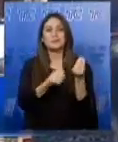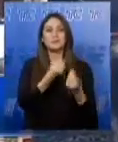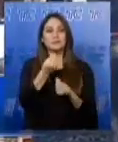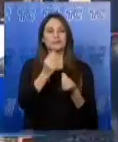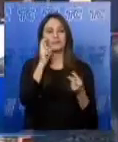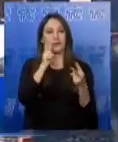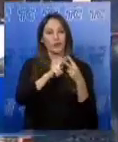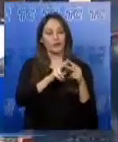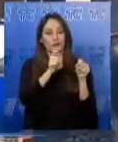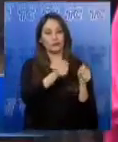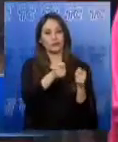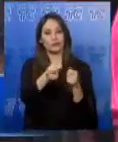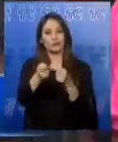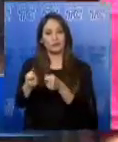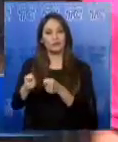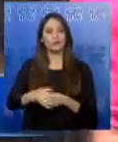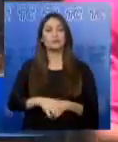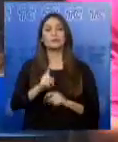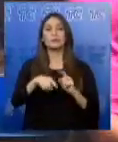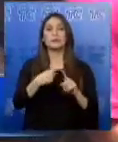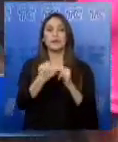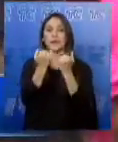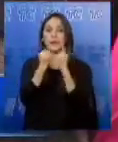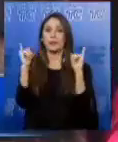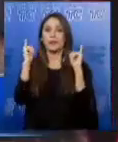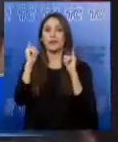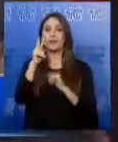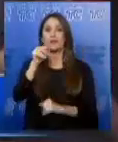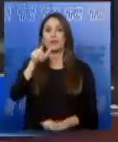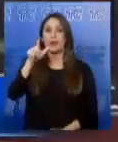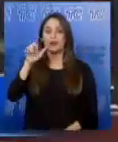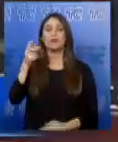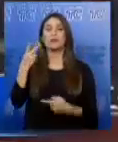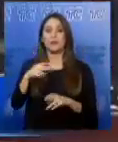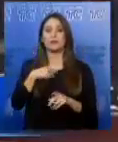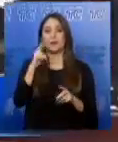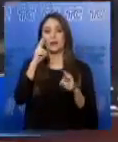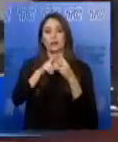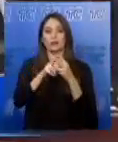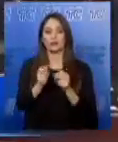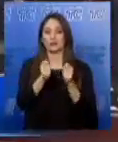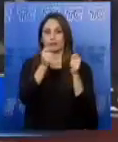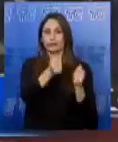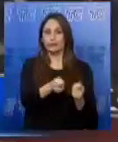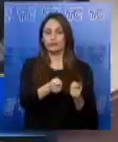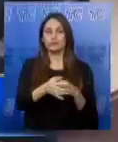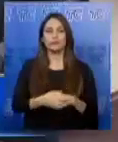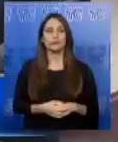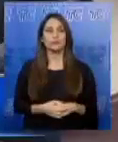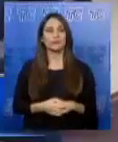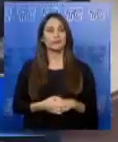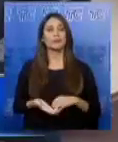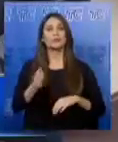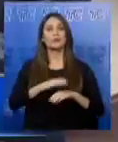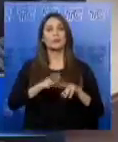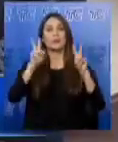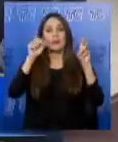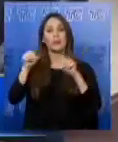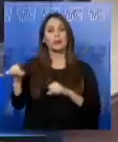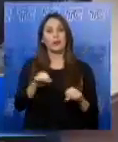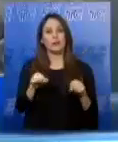Club Independiente del Valle por su participación en Copa Libertadores y la ayuda que a través de eso entregó a las zonas afectadas por el